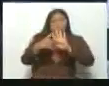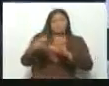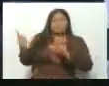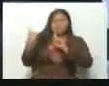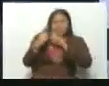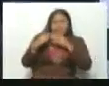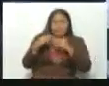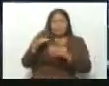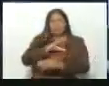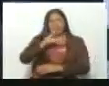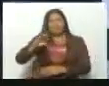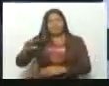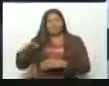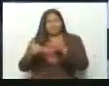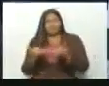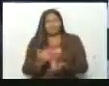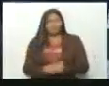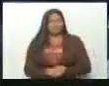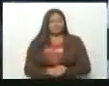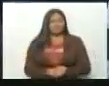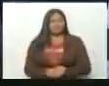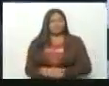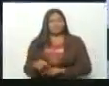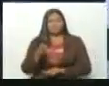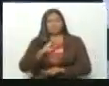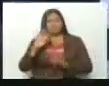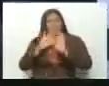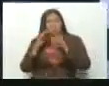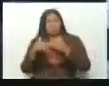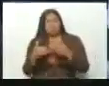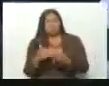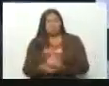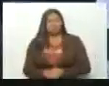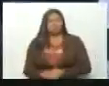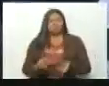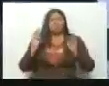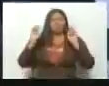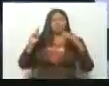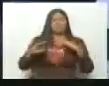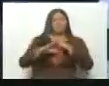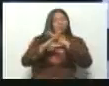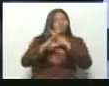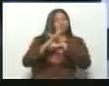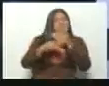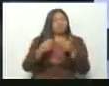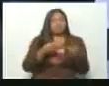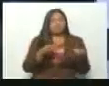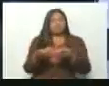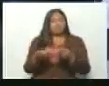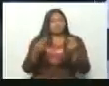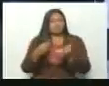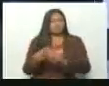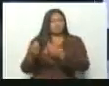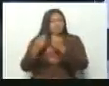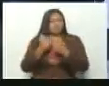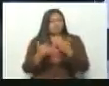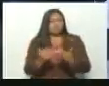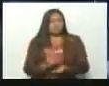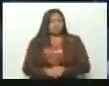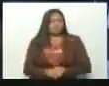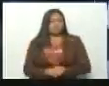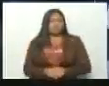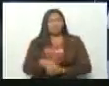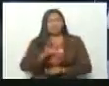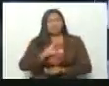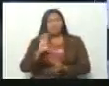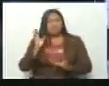Caribe, San Vicente de las Granadinas, Dominica, el tema de las sanciones, el tema de las limitaciones económicas, el tema de